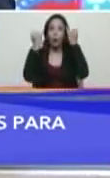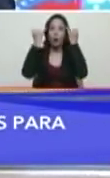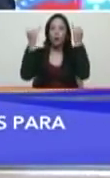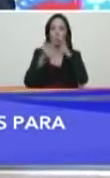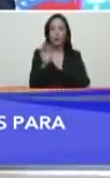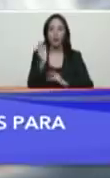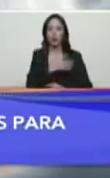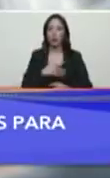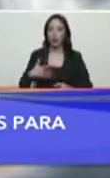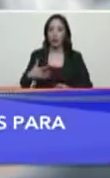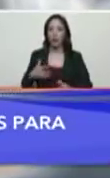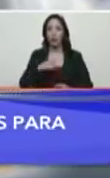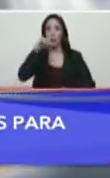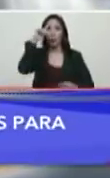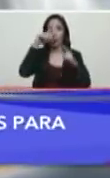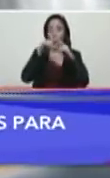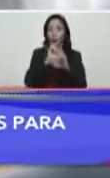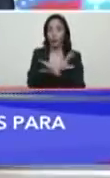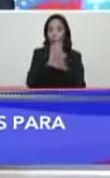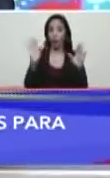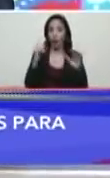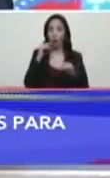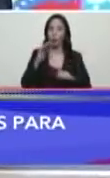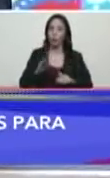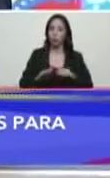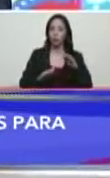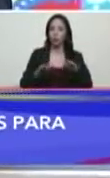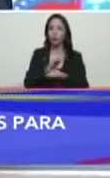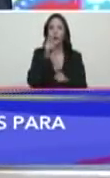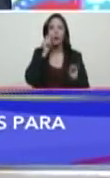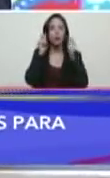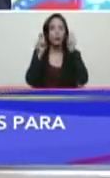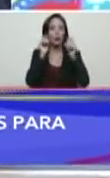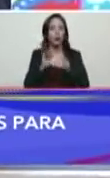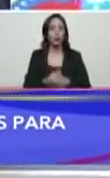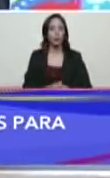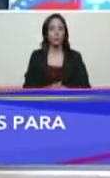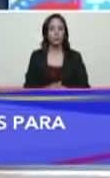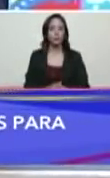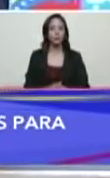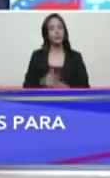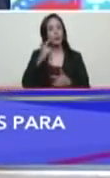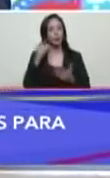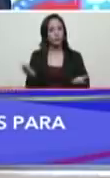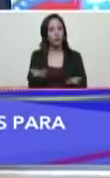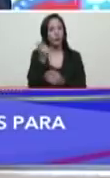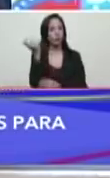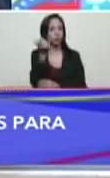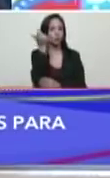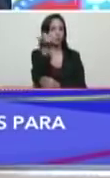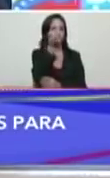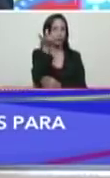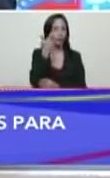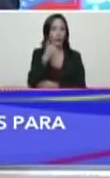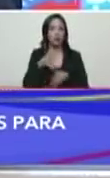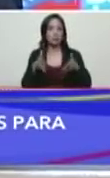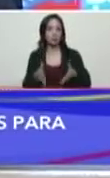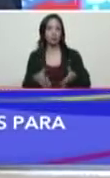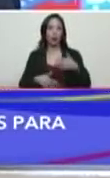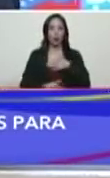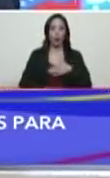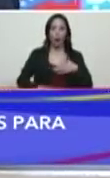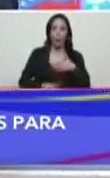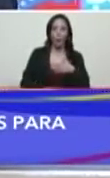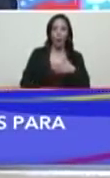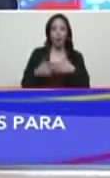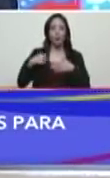quieren entrar en esta fase del desarrollo del turismo. Ir a la búsqueda, no quedarse cómodamente en